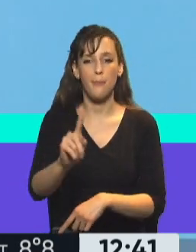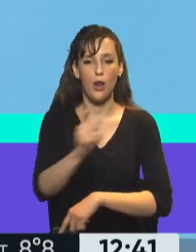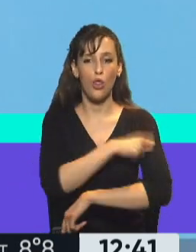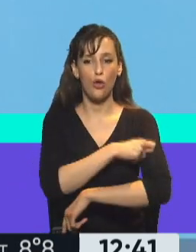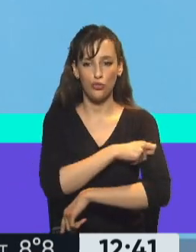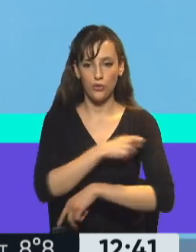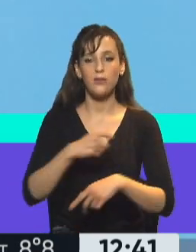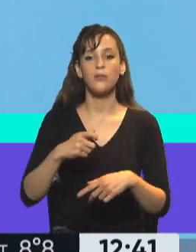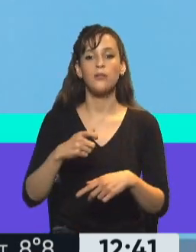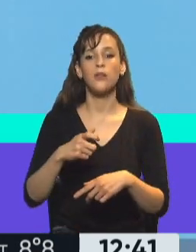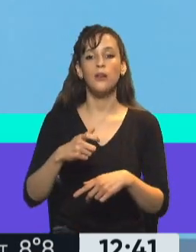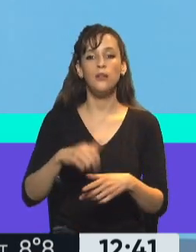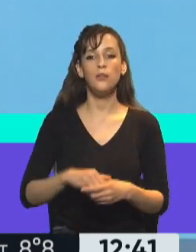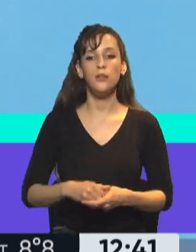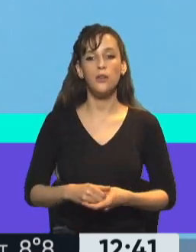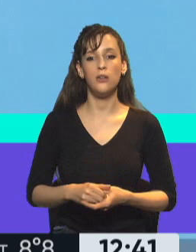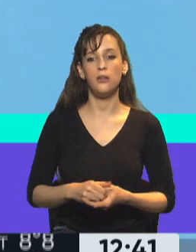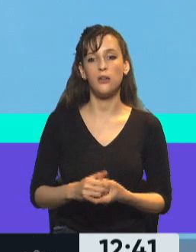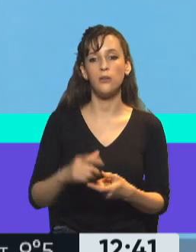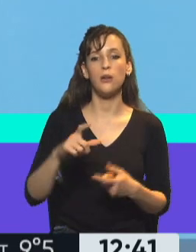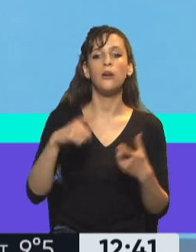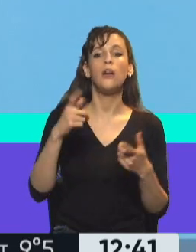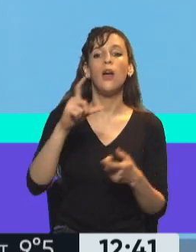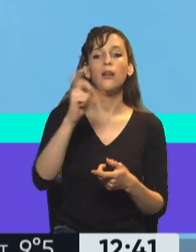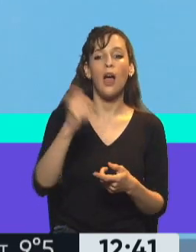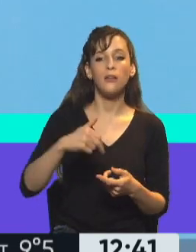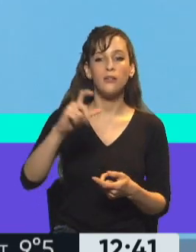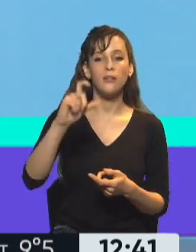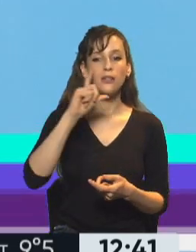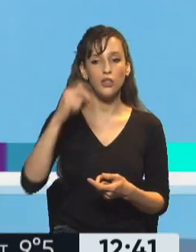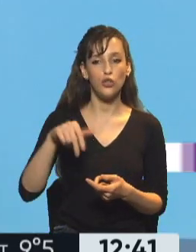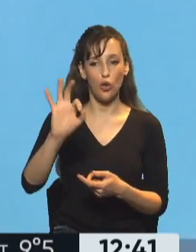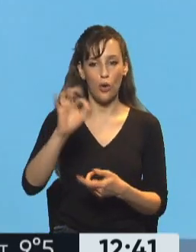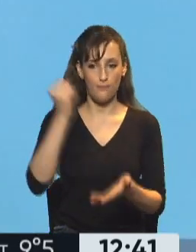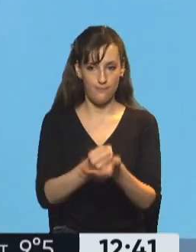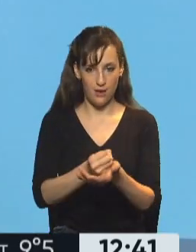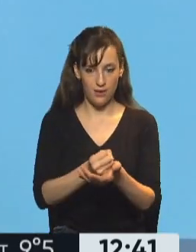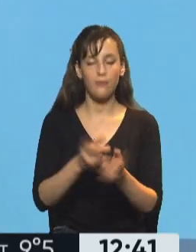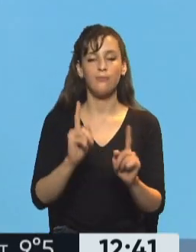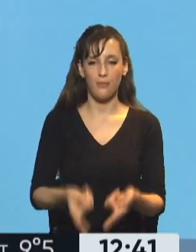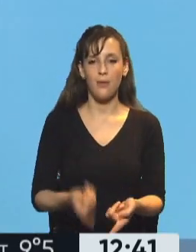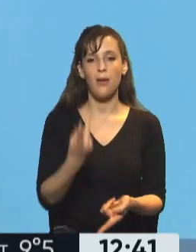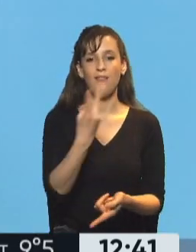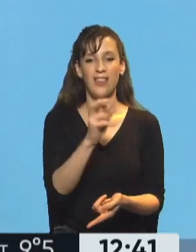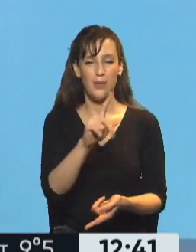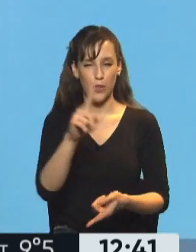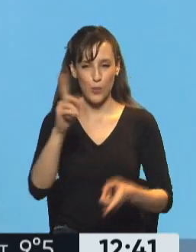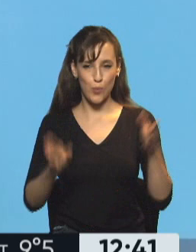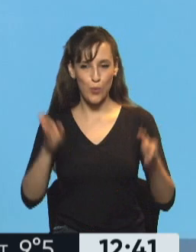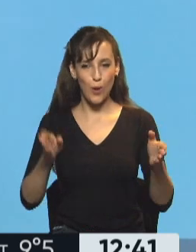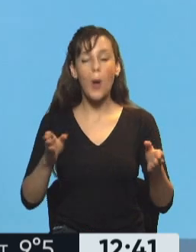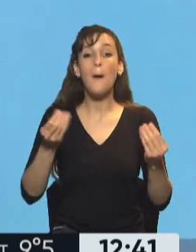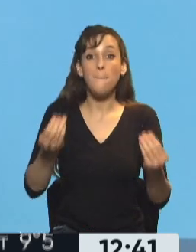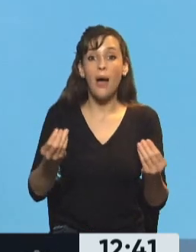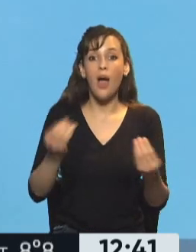CanSino, del contrato de 5.4 millones de dosis también para 2021, para poder recibir